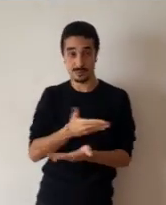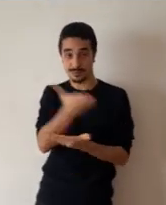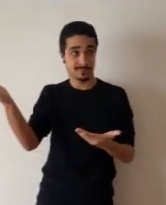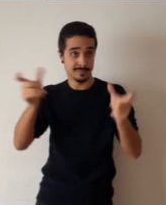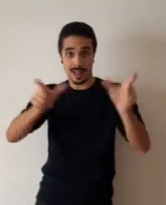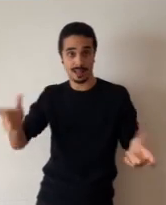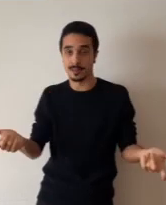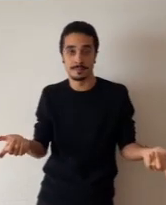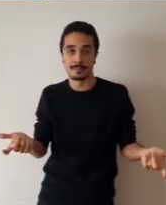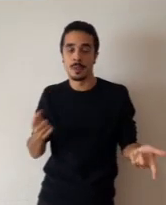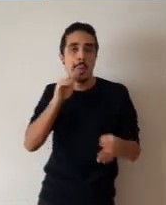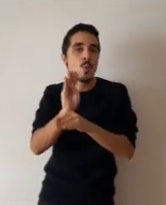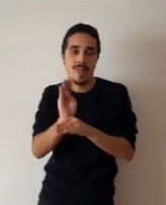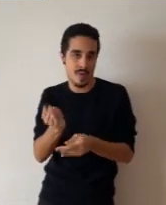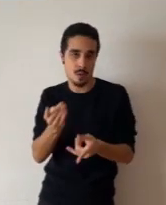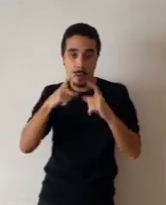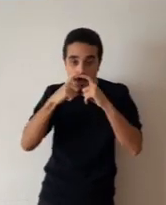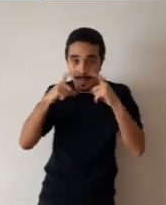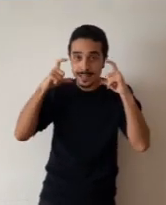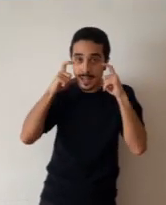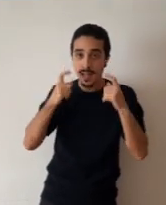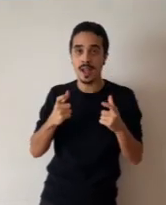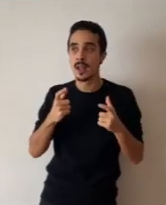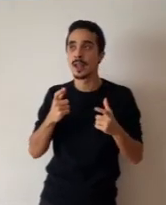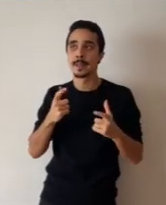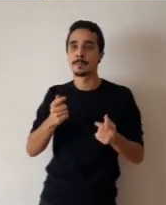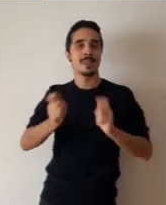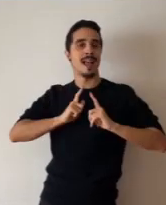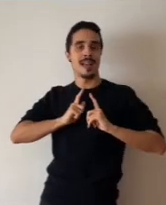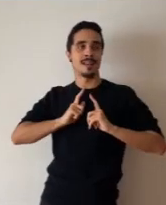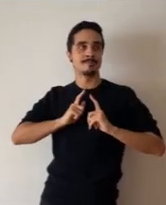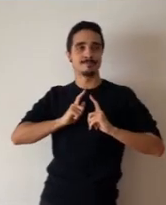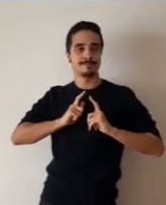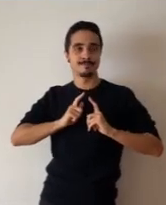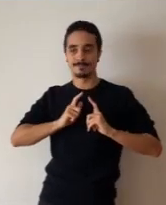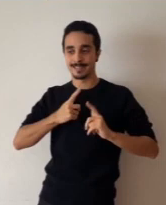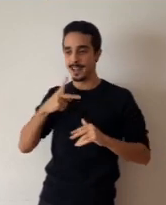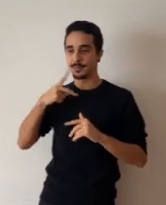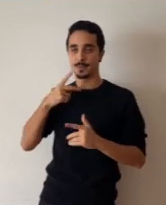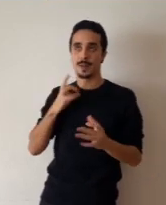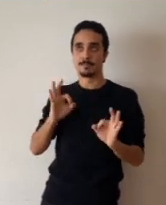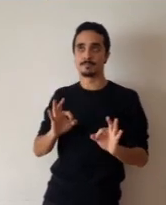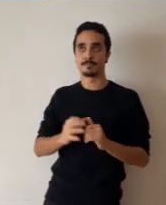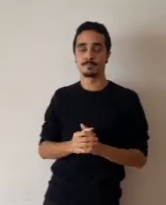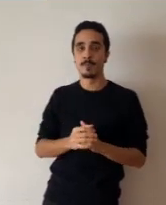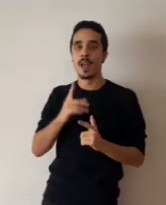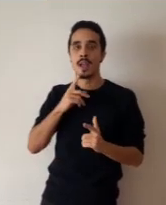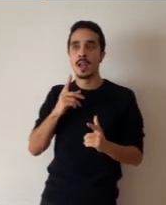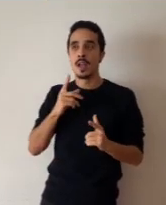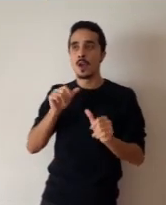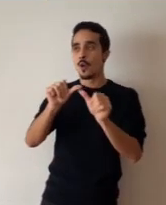pero el resto de la población, bueno, hay que tener cuidado, o sea, llevar una mascarilla no hace que tengas que